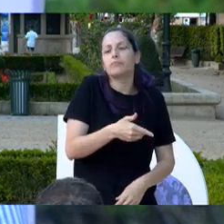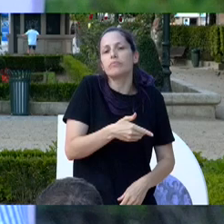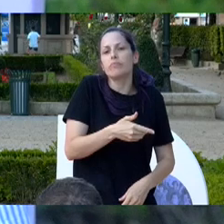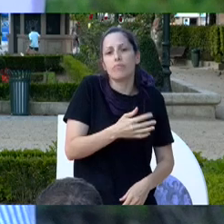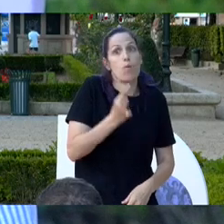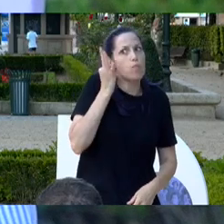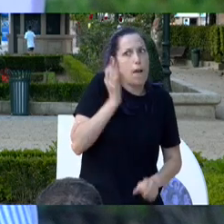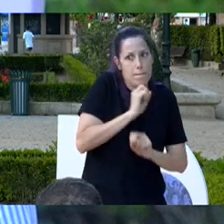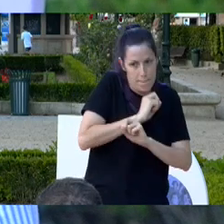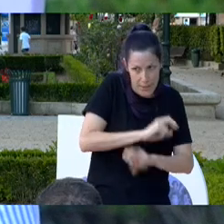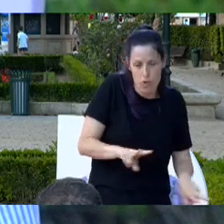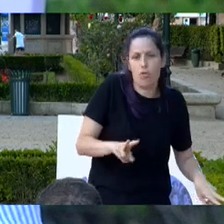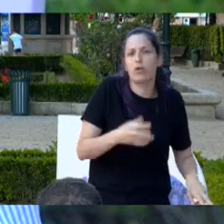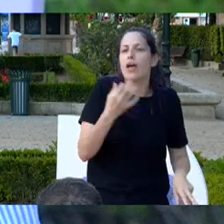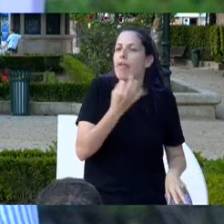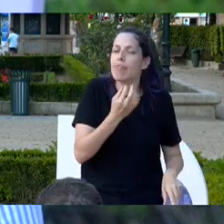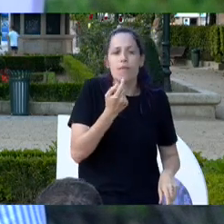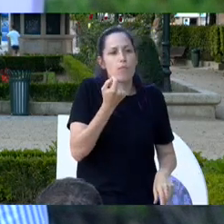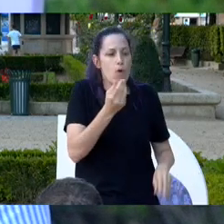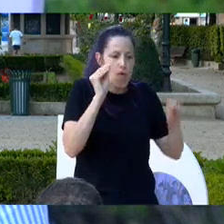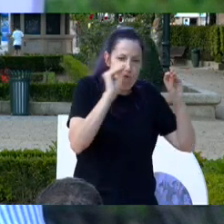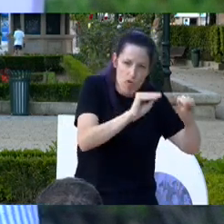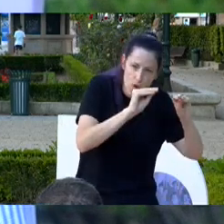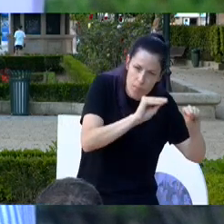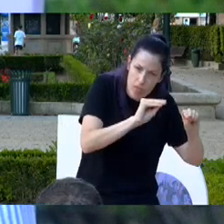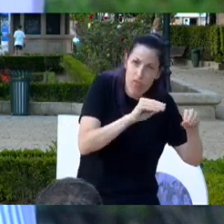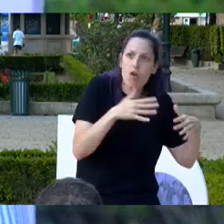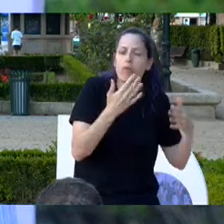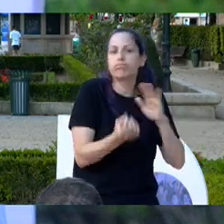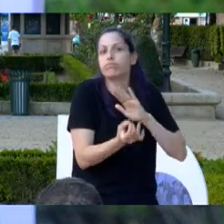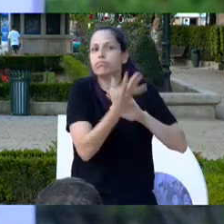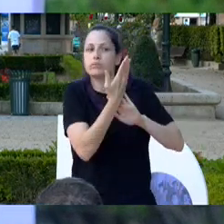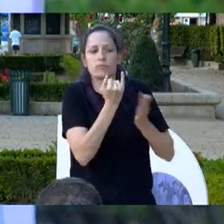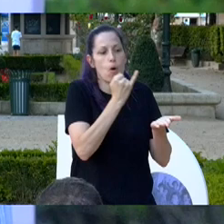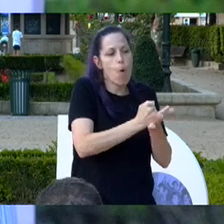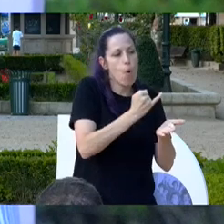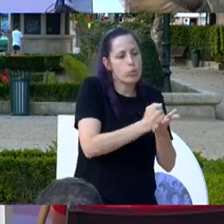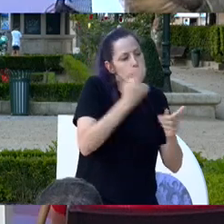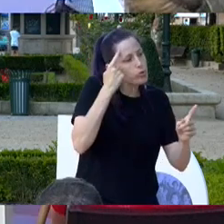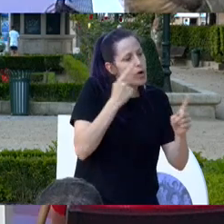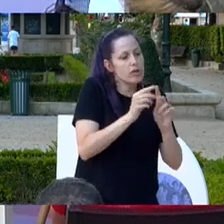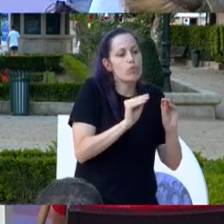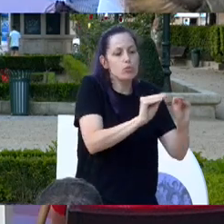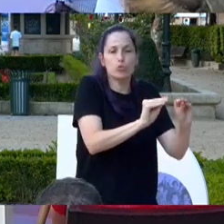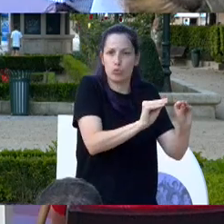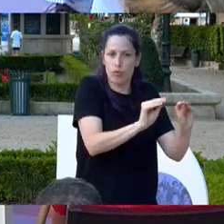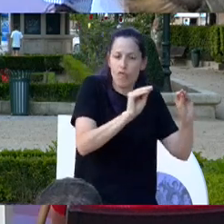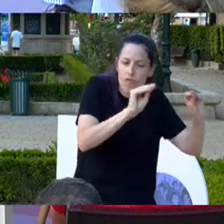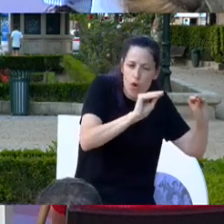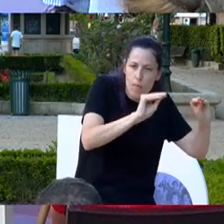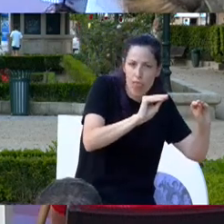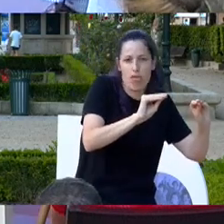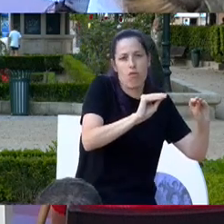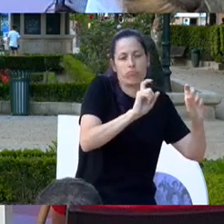eles, e hai que reciclalos, e organizan cursos de reciclaxes dos mestres rurais. E o fomento